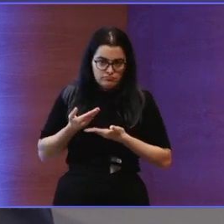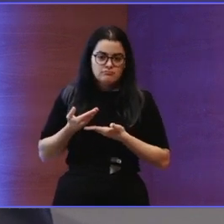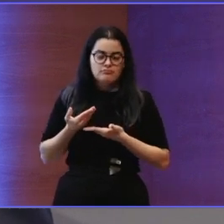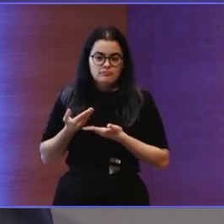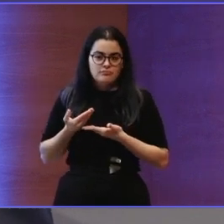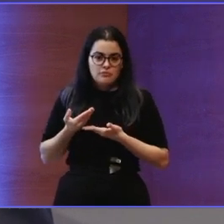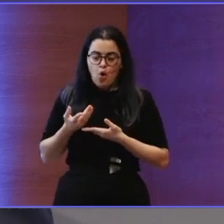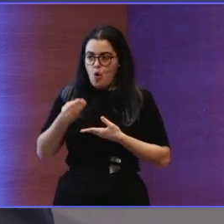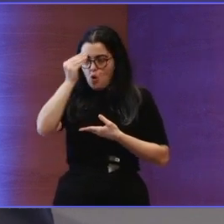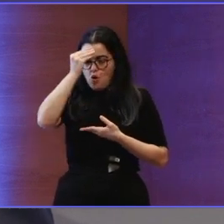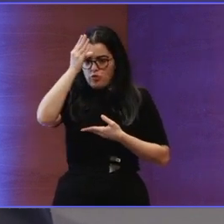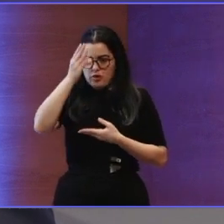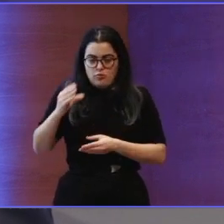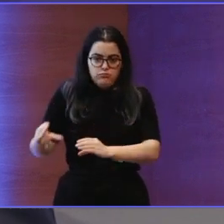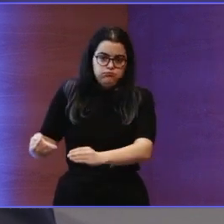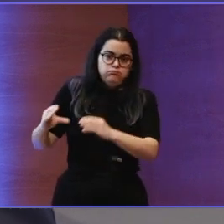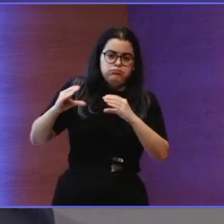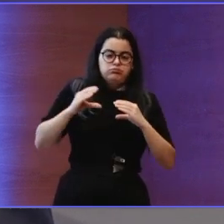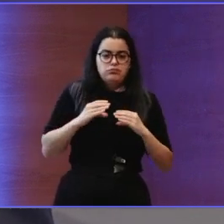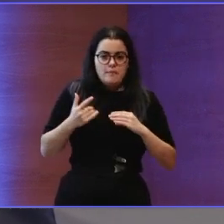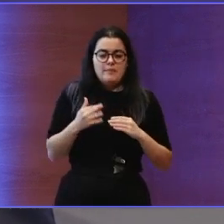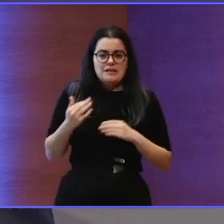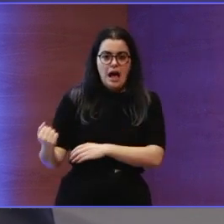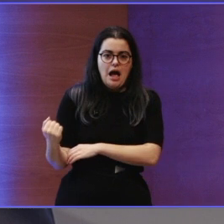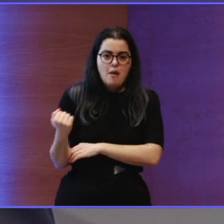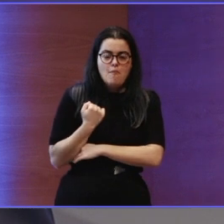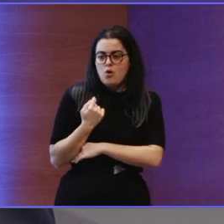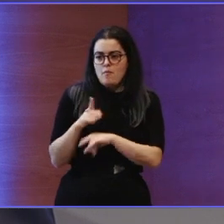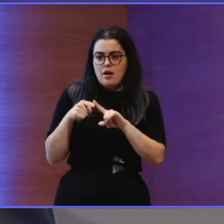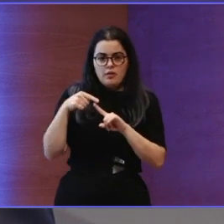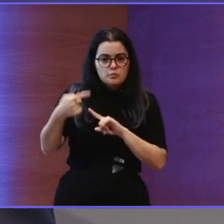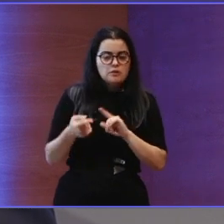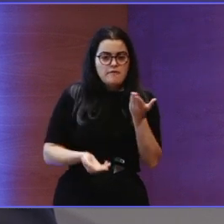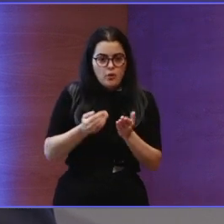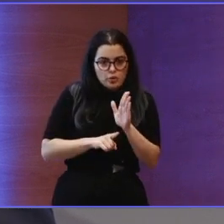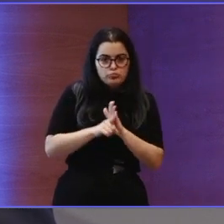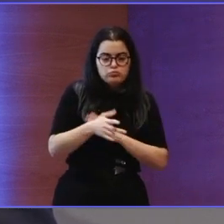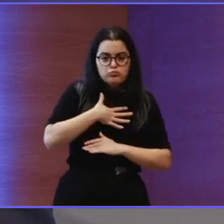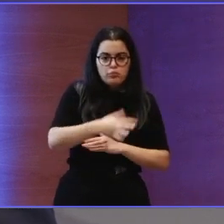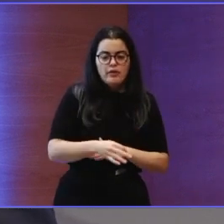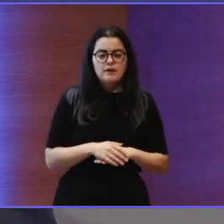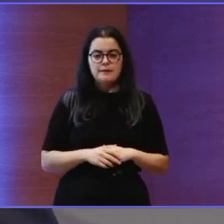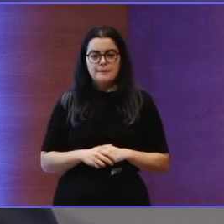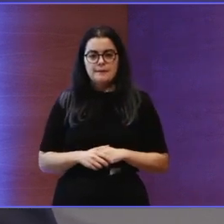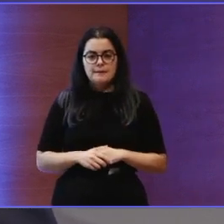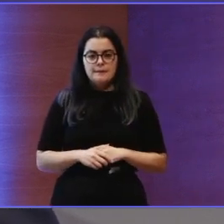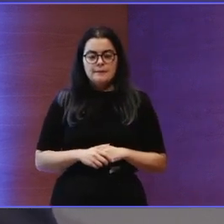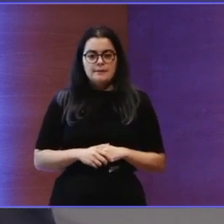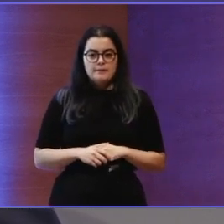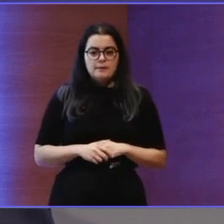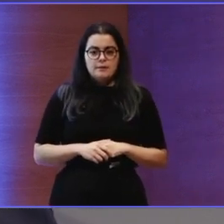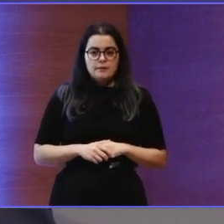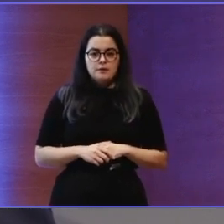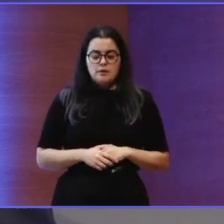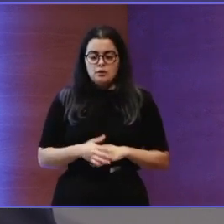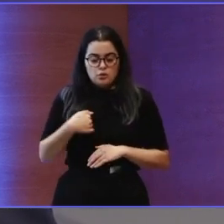de de conocimiento y los grandes soportes para desarrollar estas evaluaciones no eh